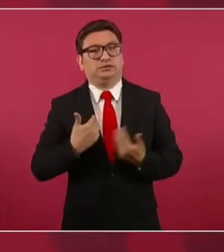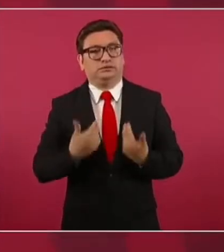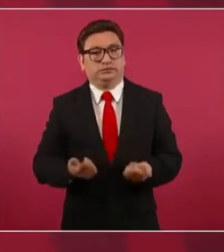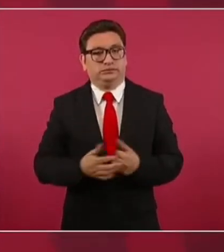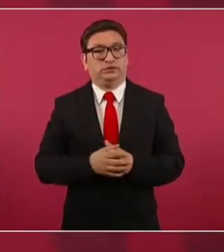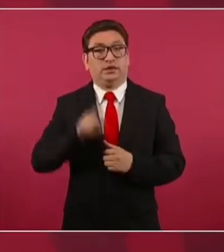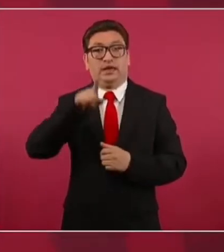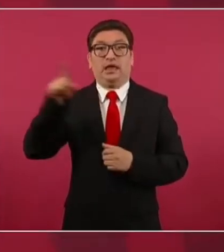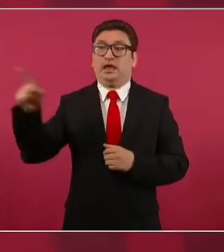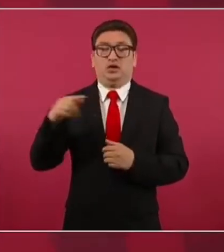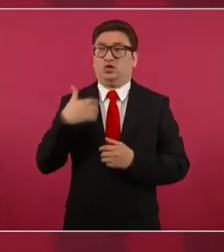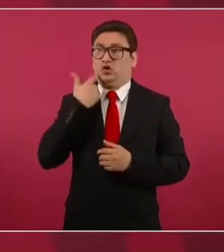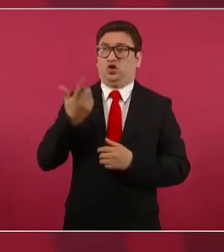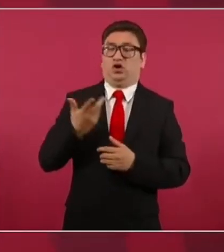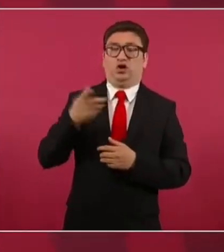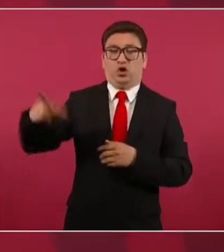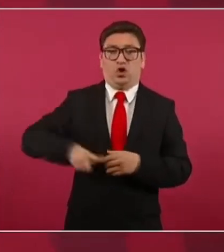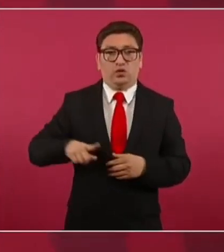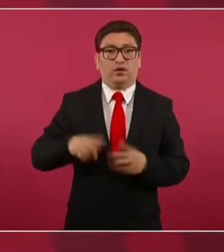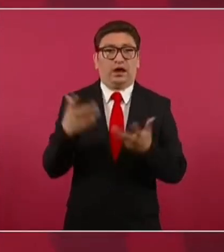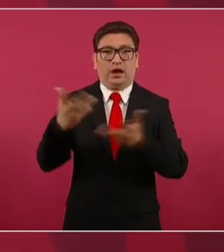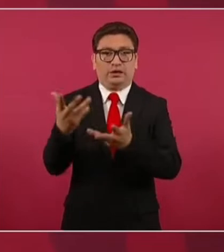se les están volteando,